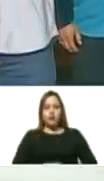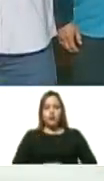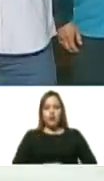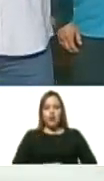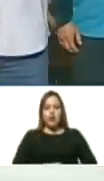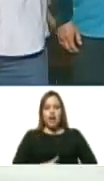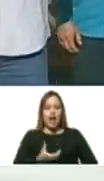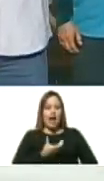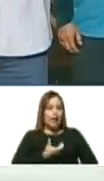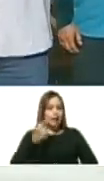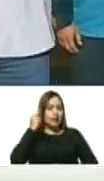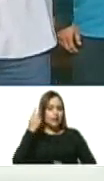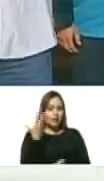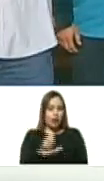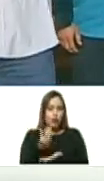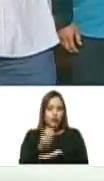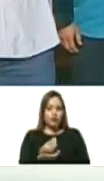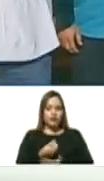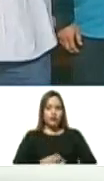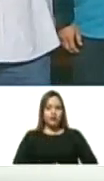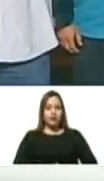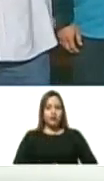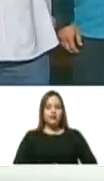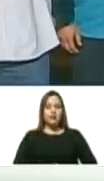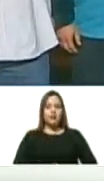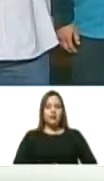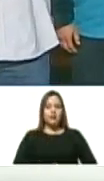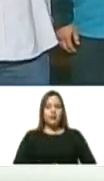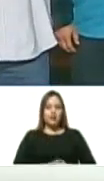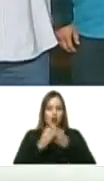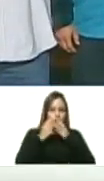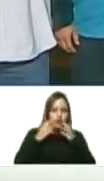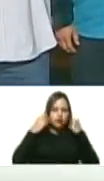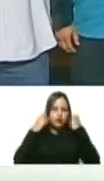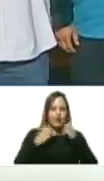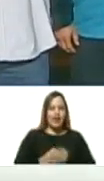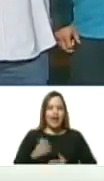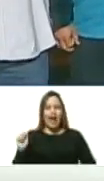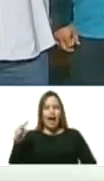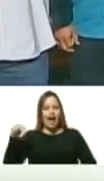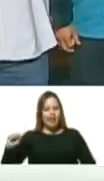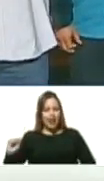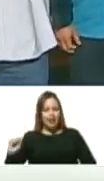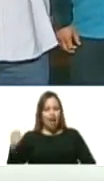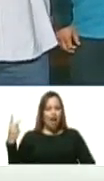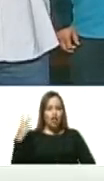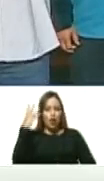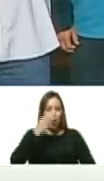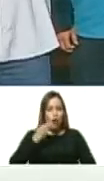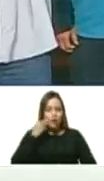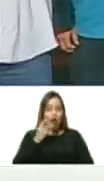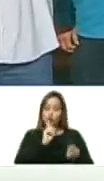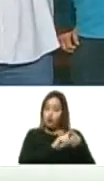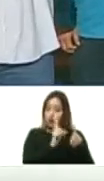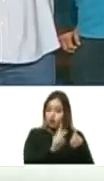de Maturín. El Barbas y la Ana, dos jóvenes, uno